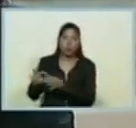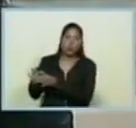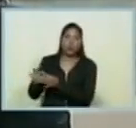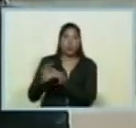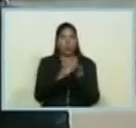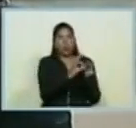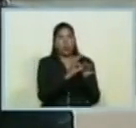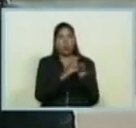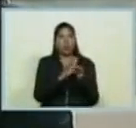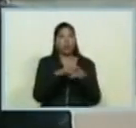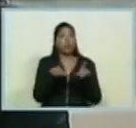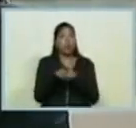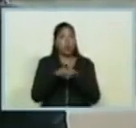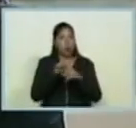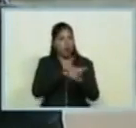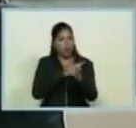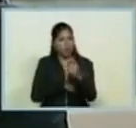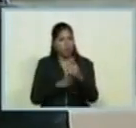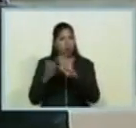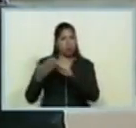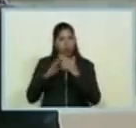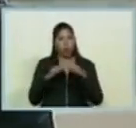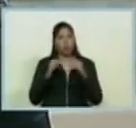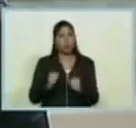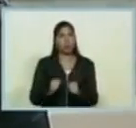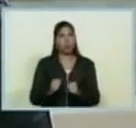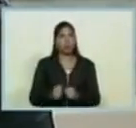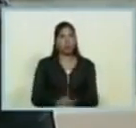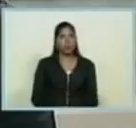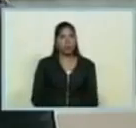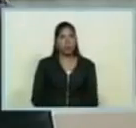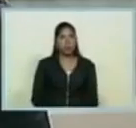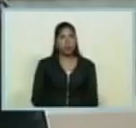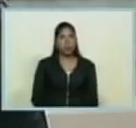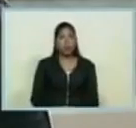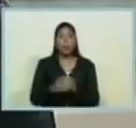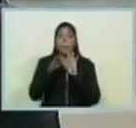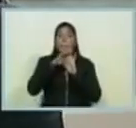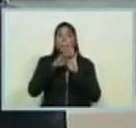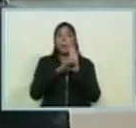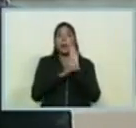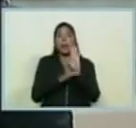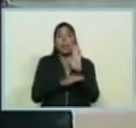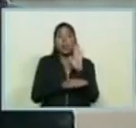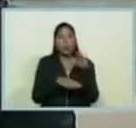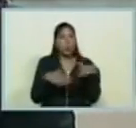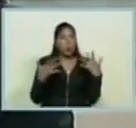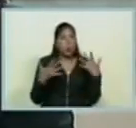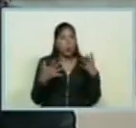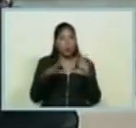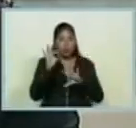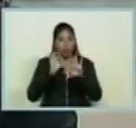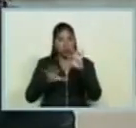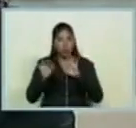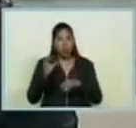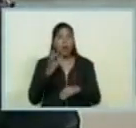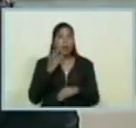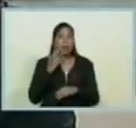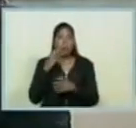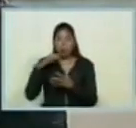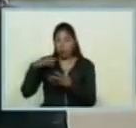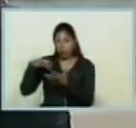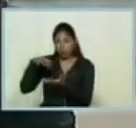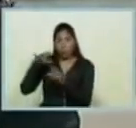la economía local. Nosotros estamos trabajando en la regionalización del menú, es decir, que en las casas de alimentación se consuma lo que se produce en